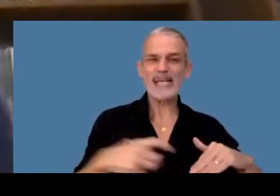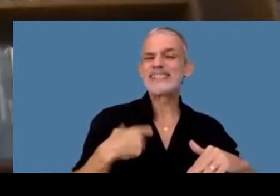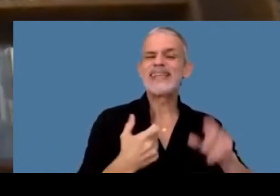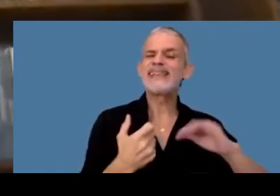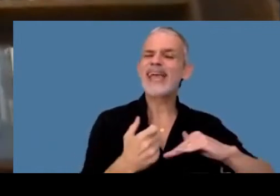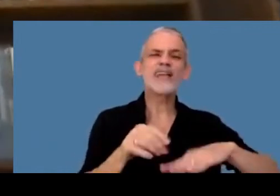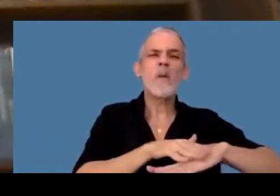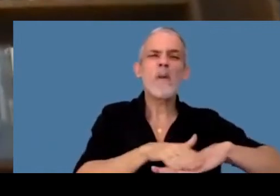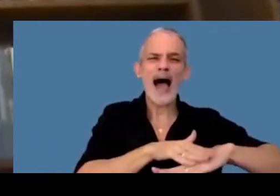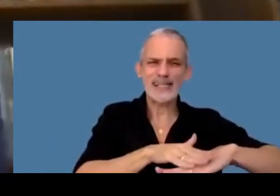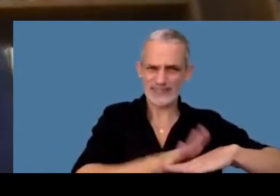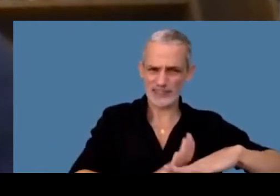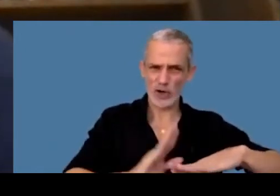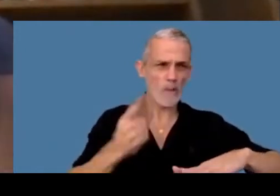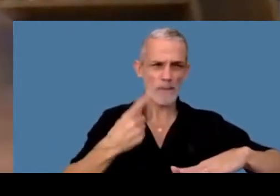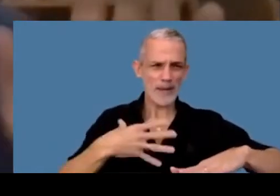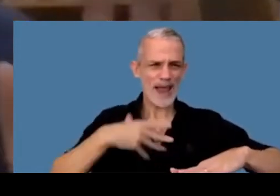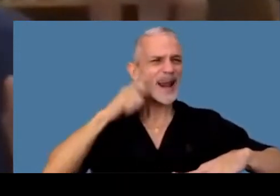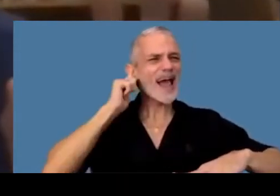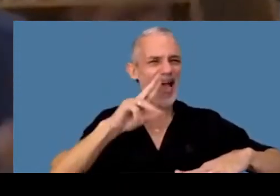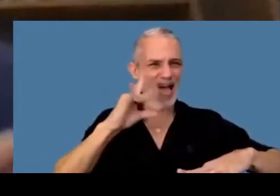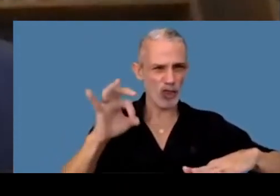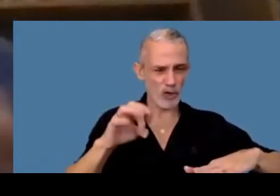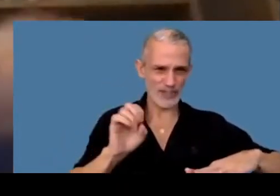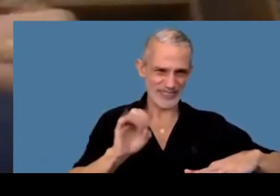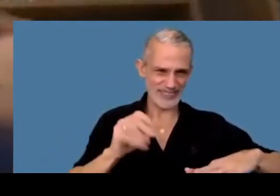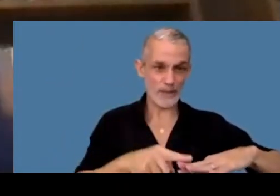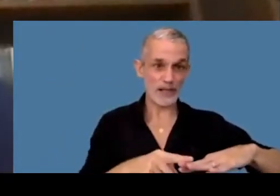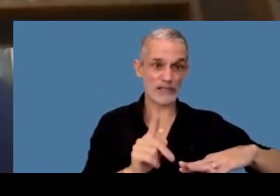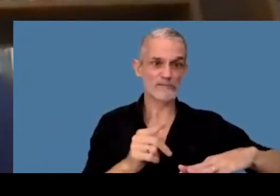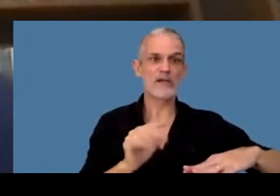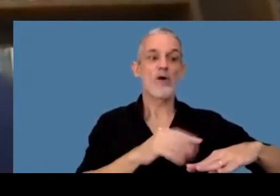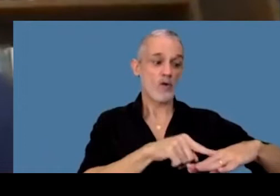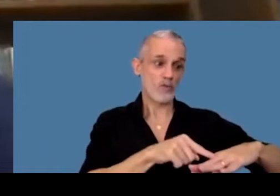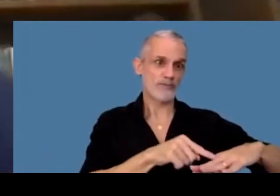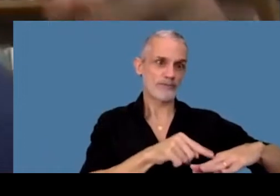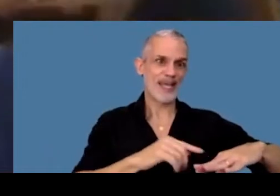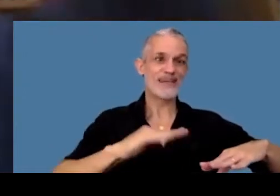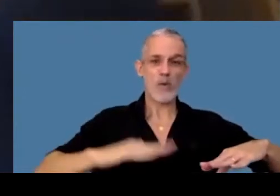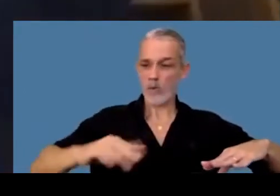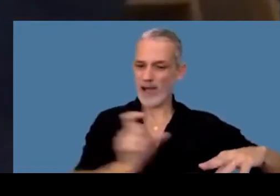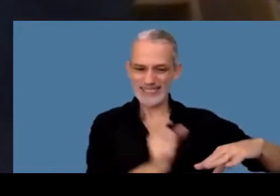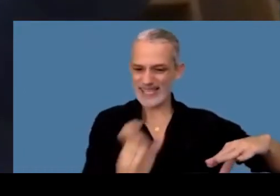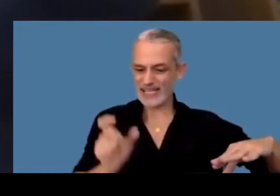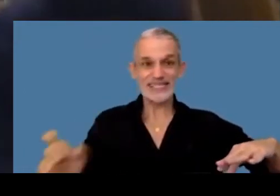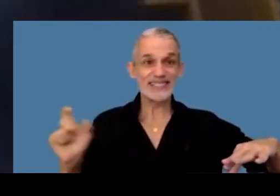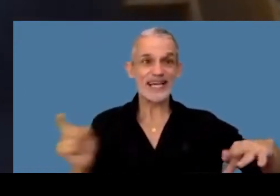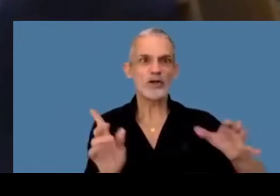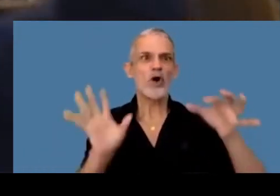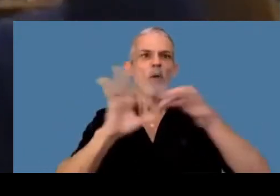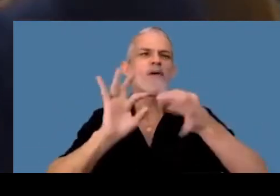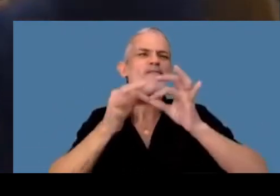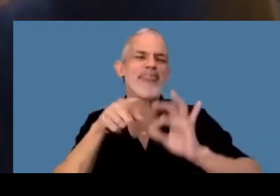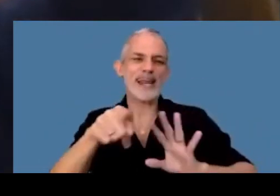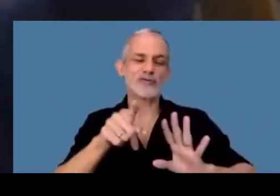suelen integrar federaciones, no necesariamente, pero suelen integrar federaciones. Entonces tengo la federación